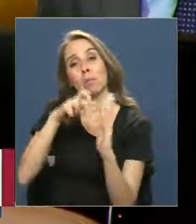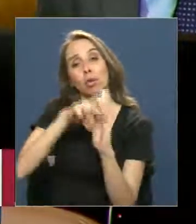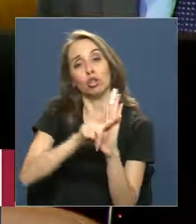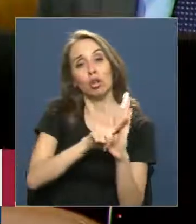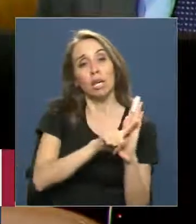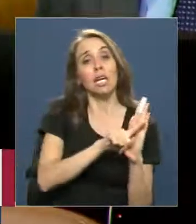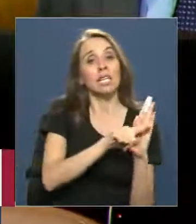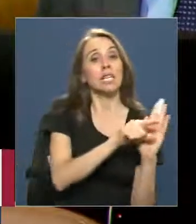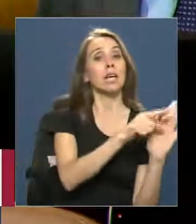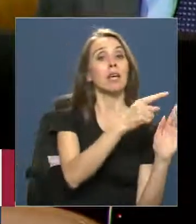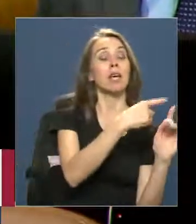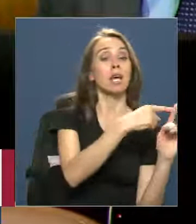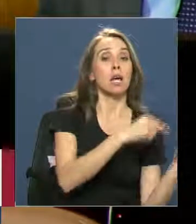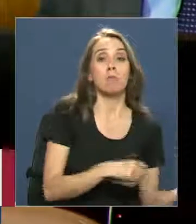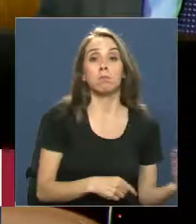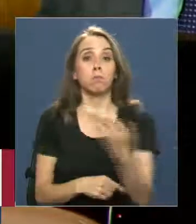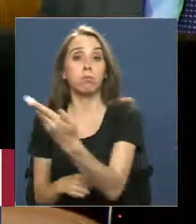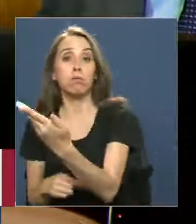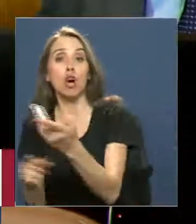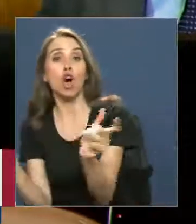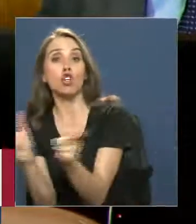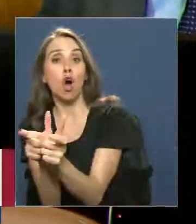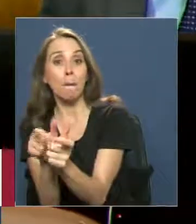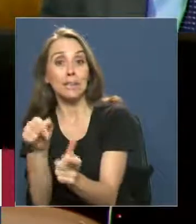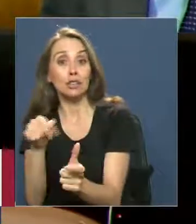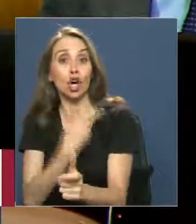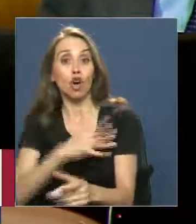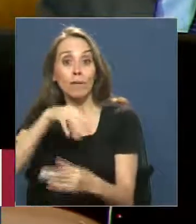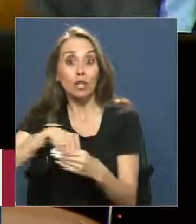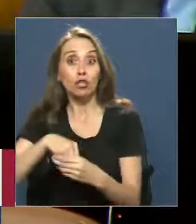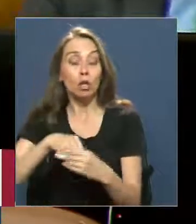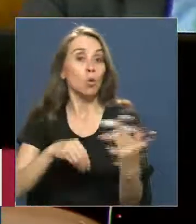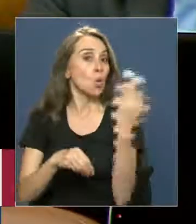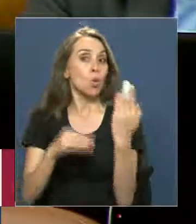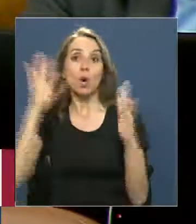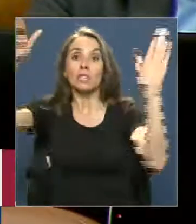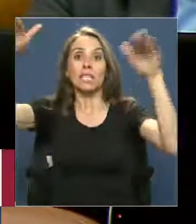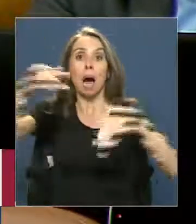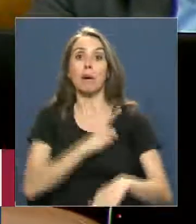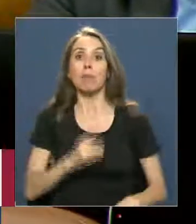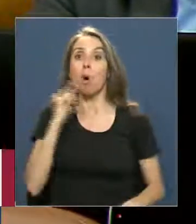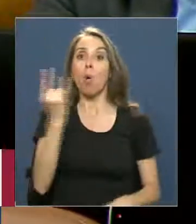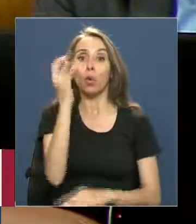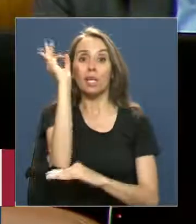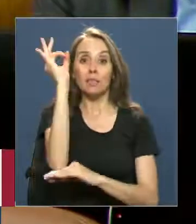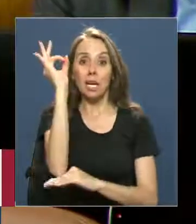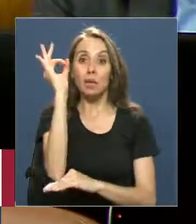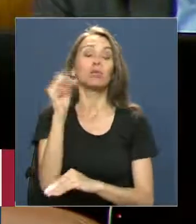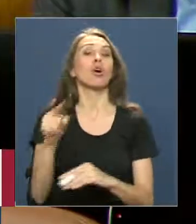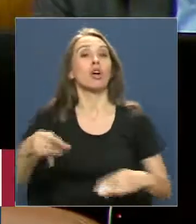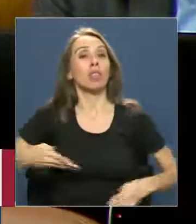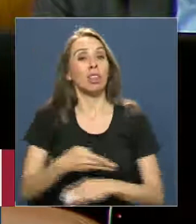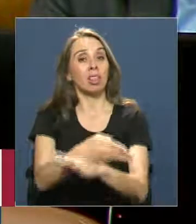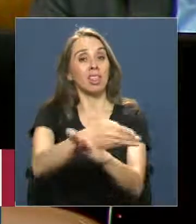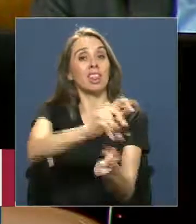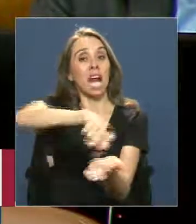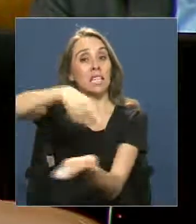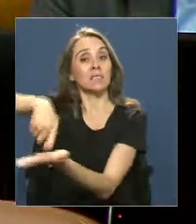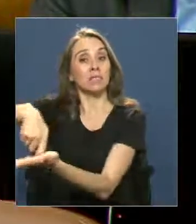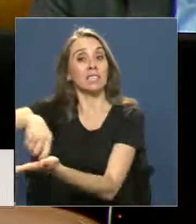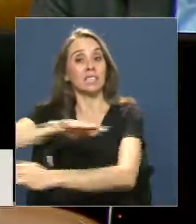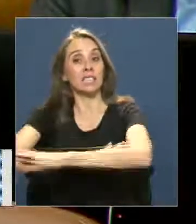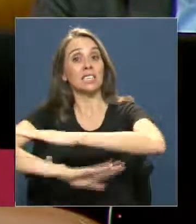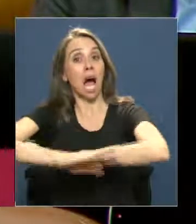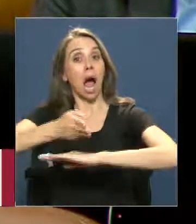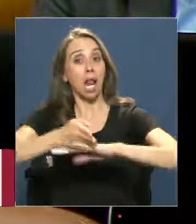la comisión, que lo citamos con urgencia, que es bastante transversal y que busca aportar hoy día una de las medidas que la ciudadanía nos está